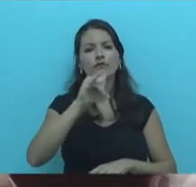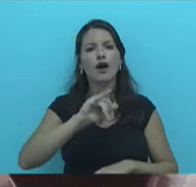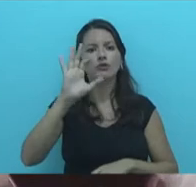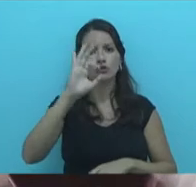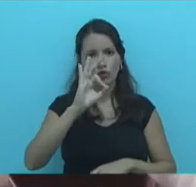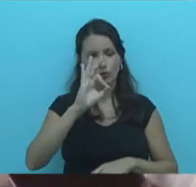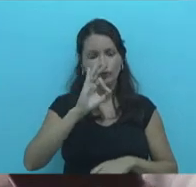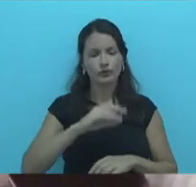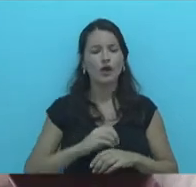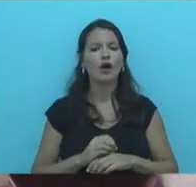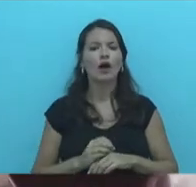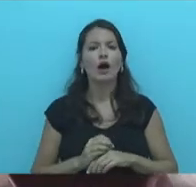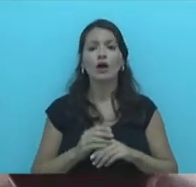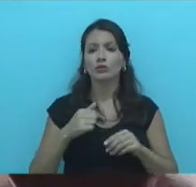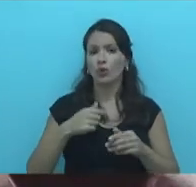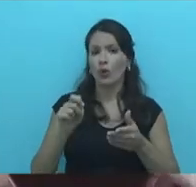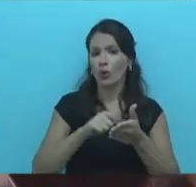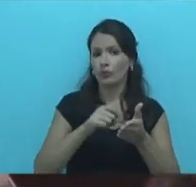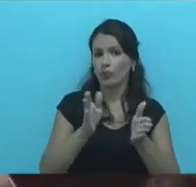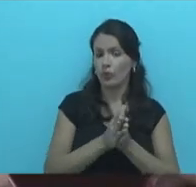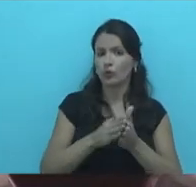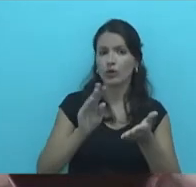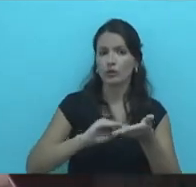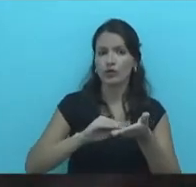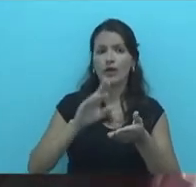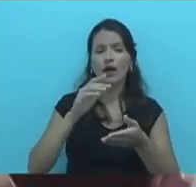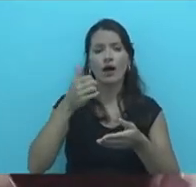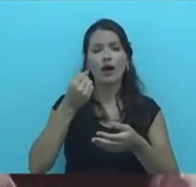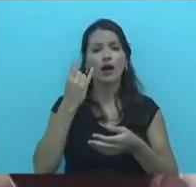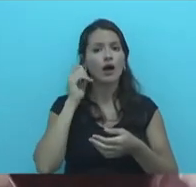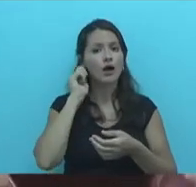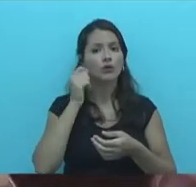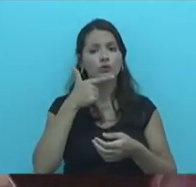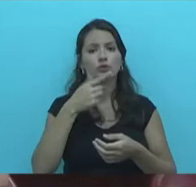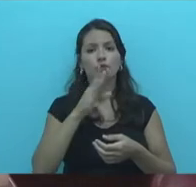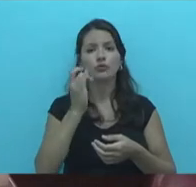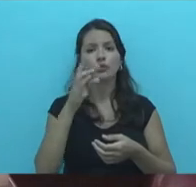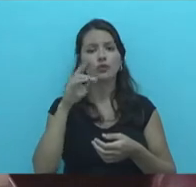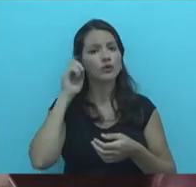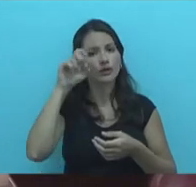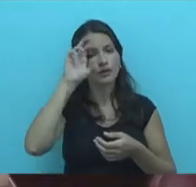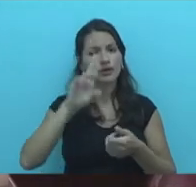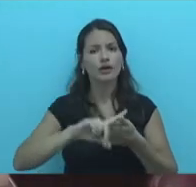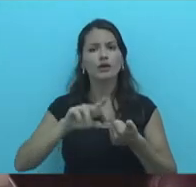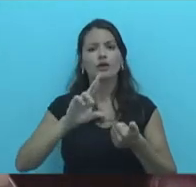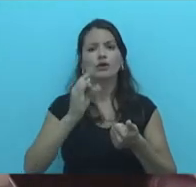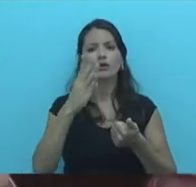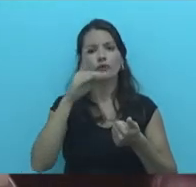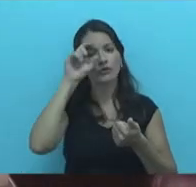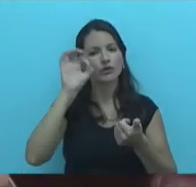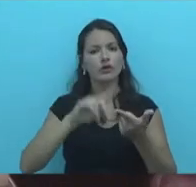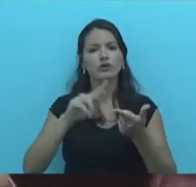este ingreso la diputada Burge, el diputado Rubeo, la diputada Chialvo, el diputado Oliver, la